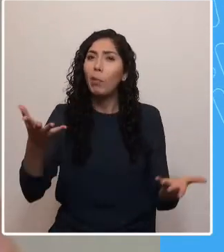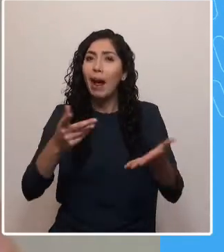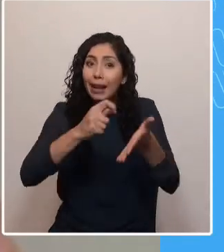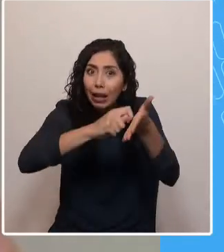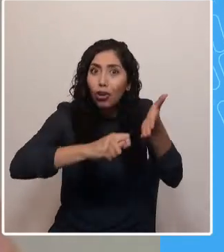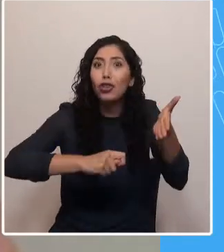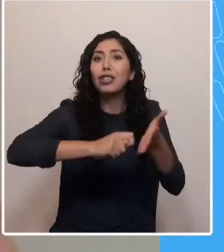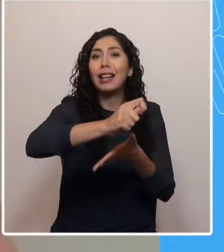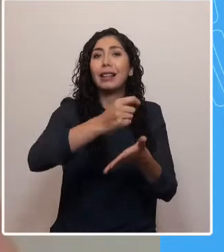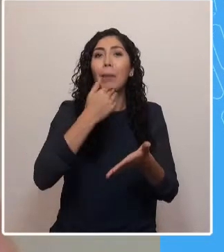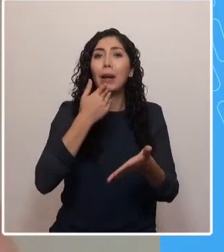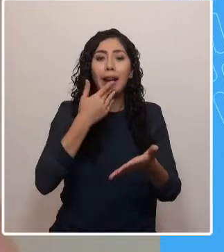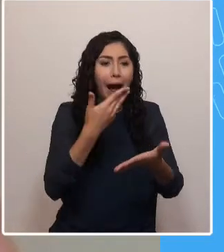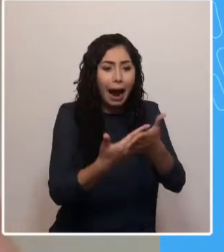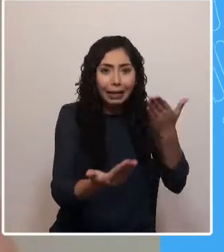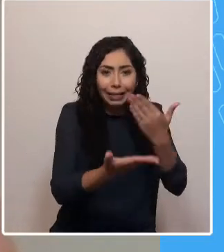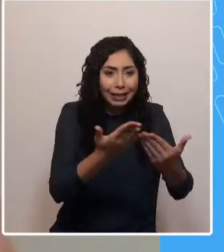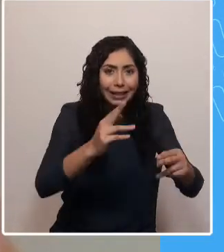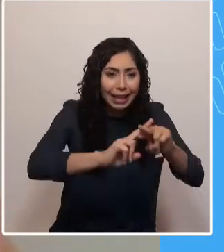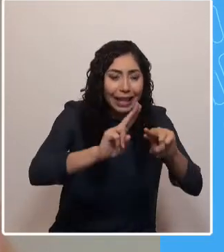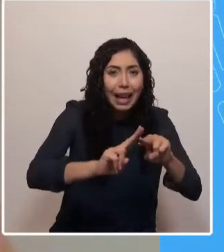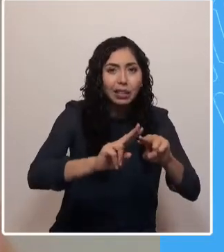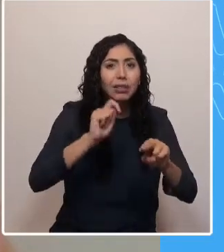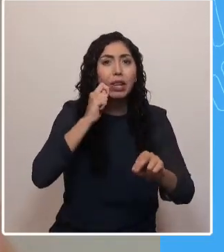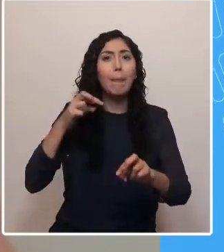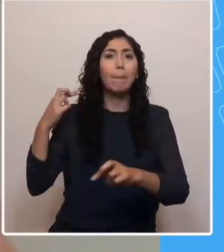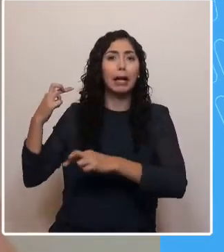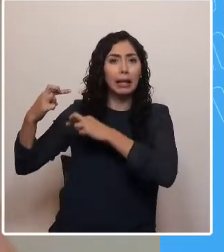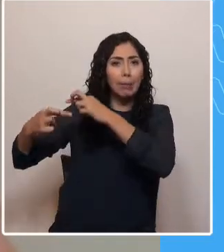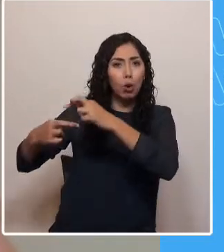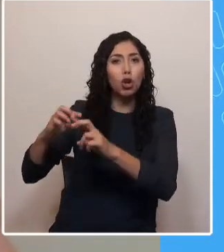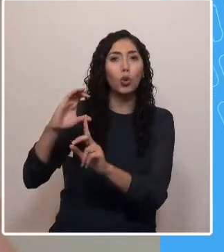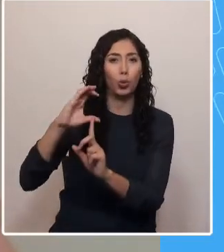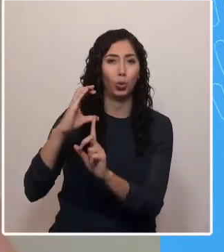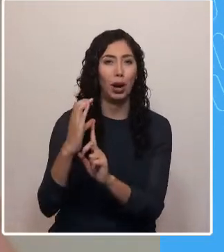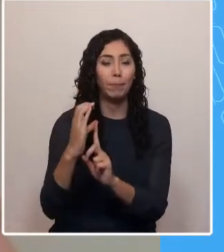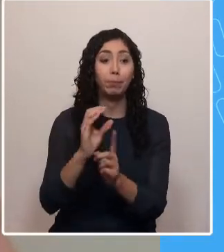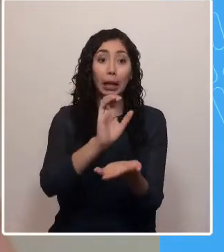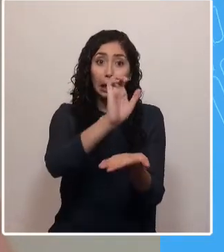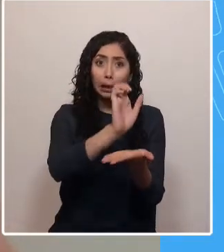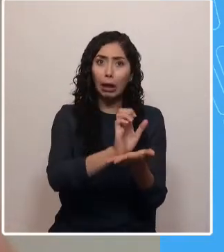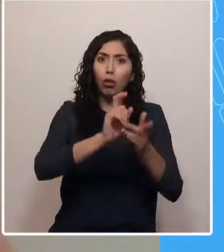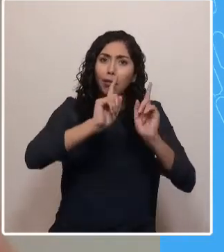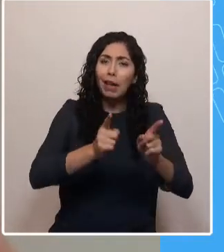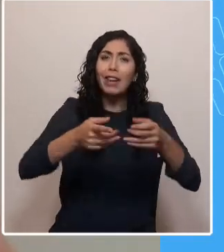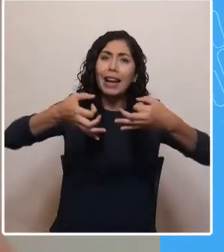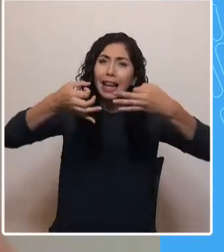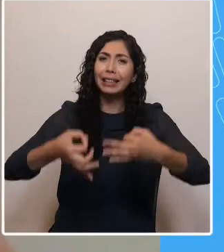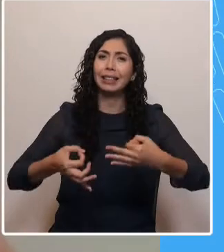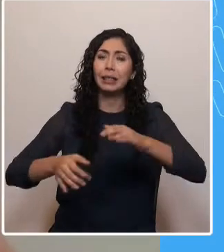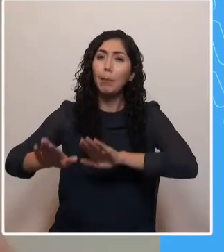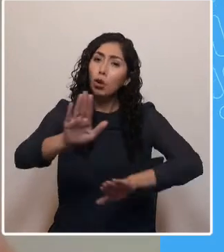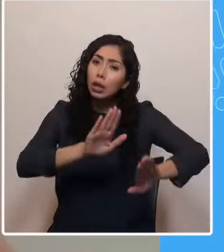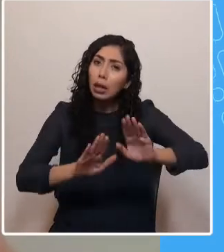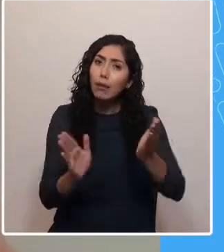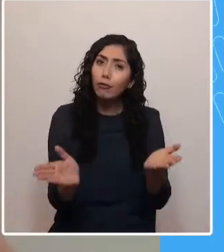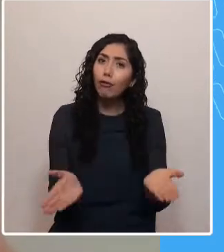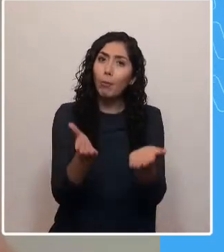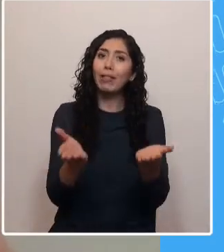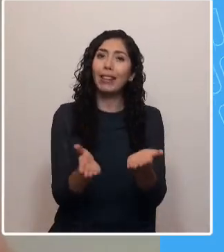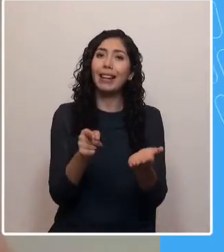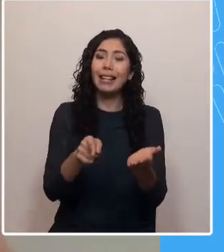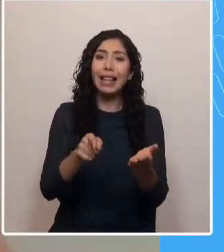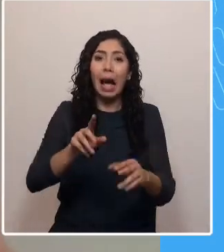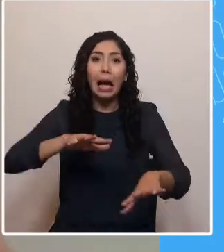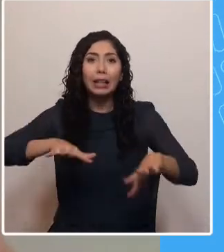artesanía como patrimonio cultural, porque el Estado tiene que garantizar y proteger y fomentar esta actividad creativa